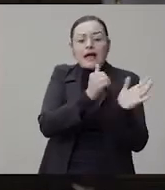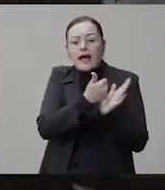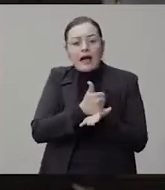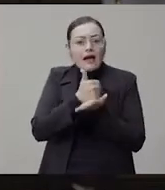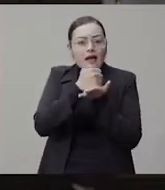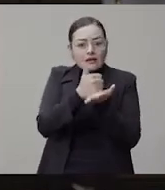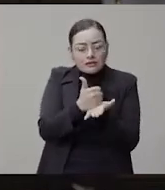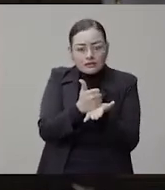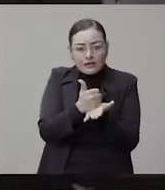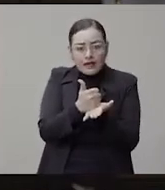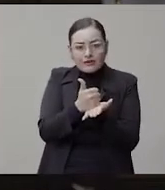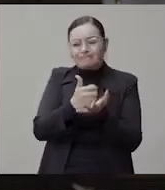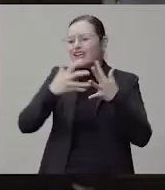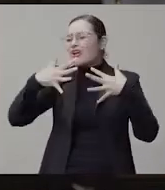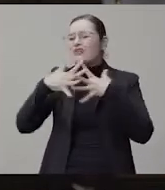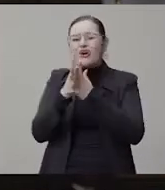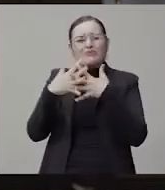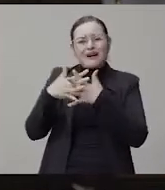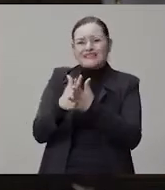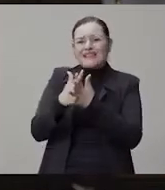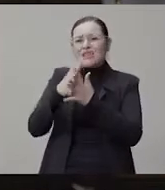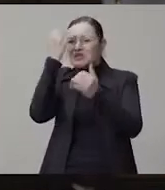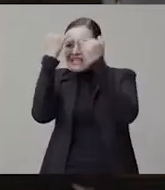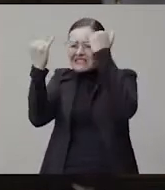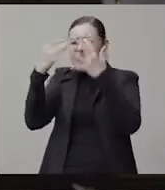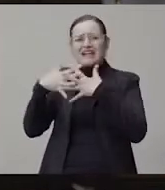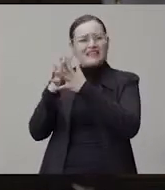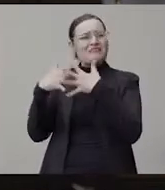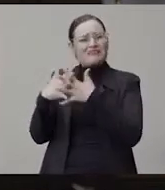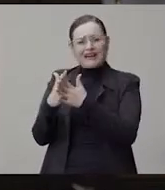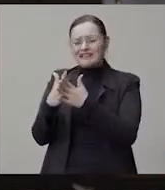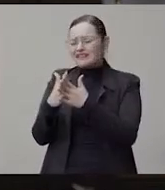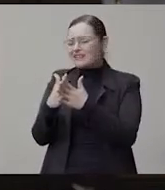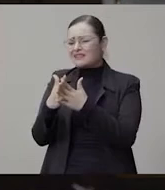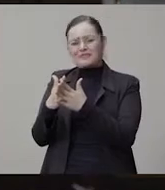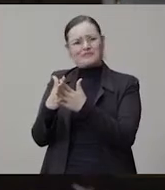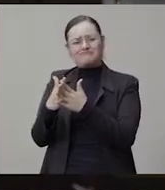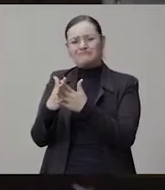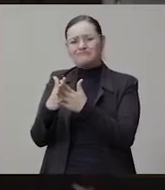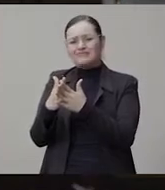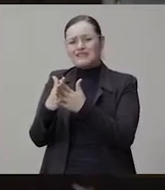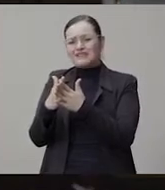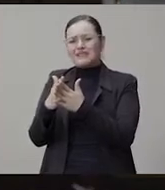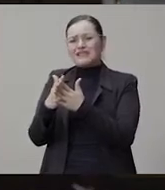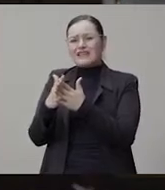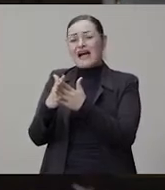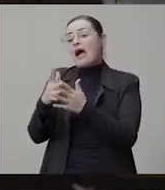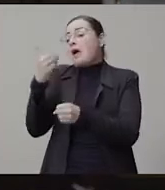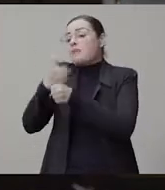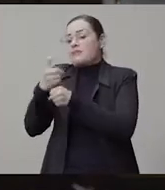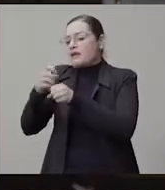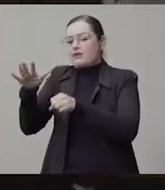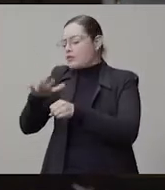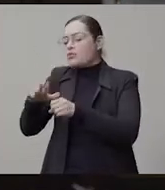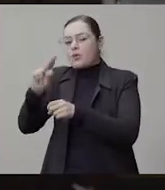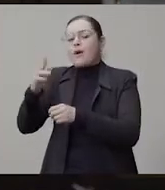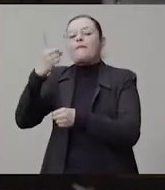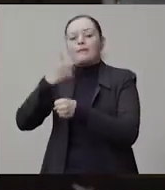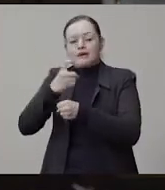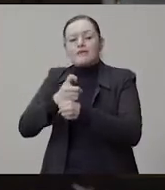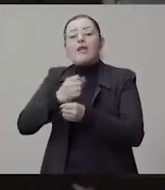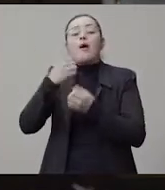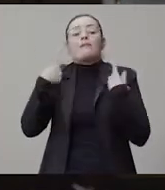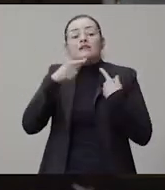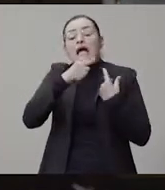de la gente las militancias los partidos y la ideología no están nunca por